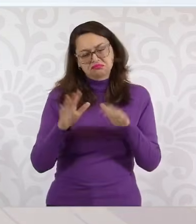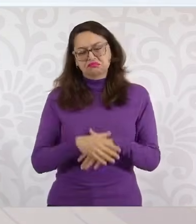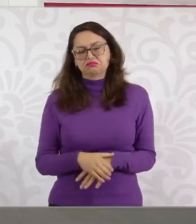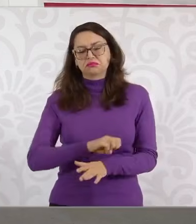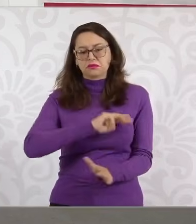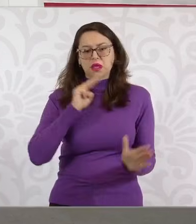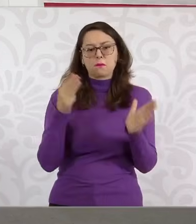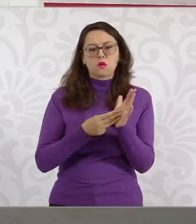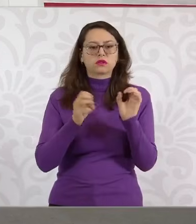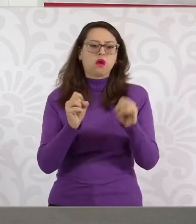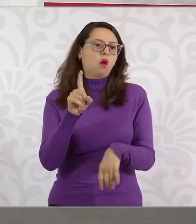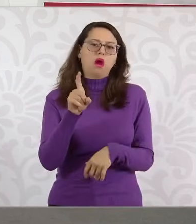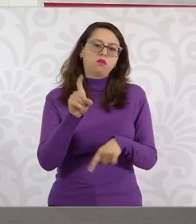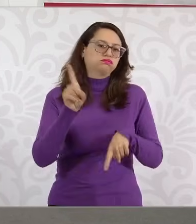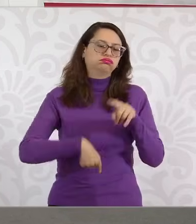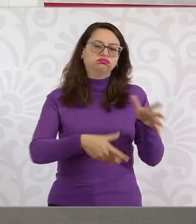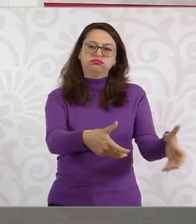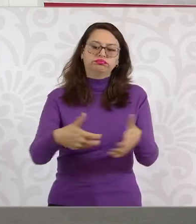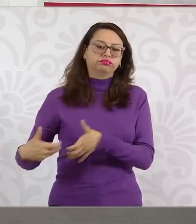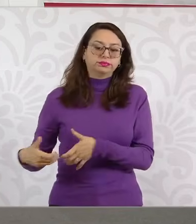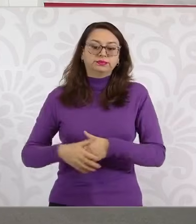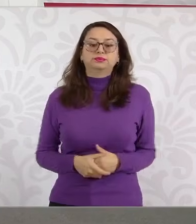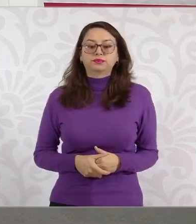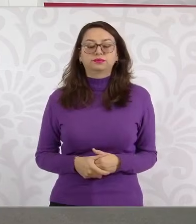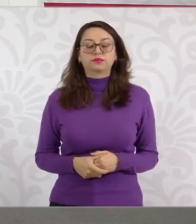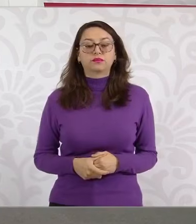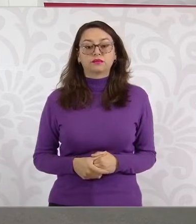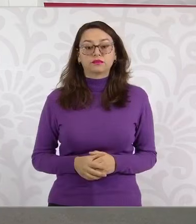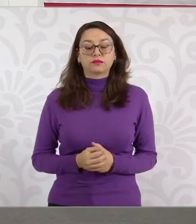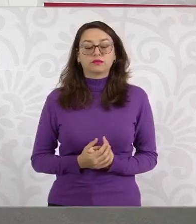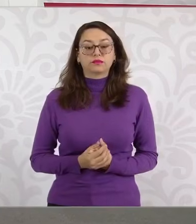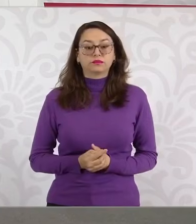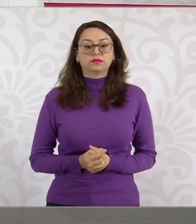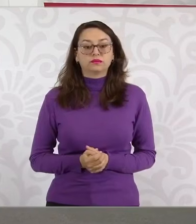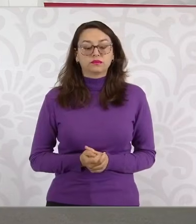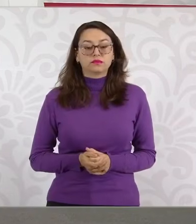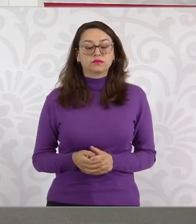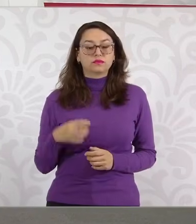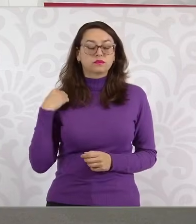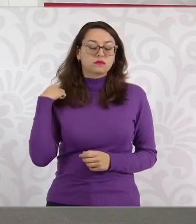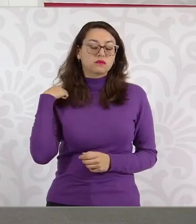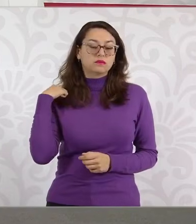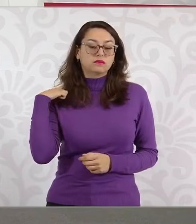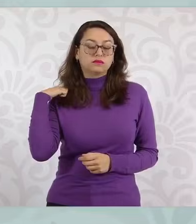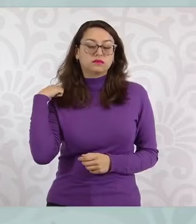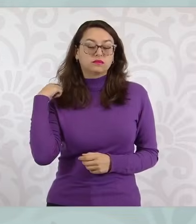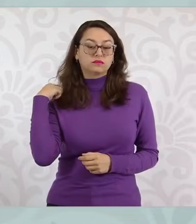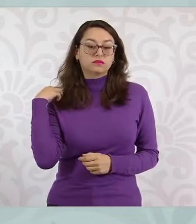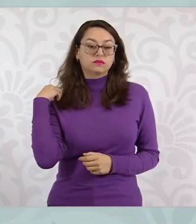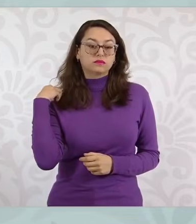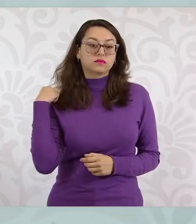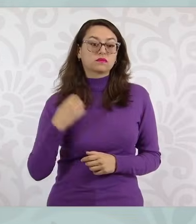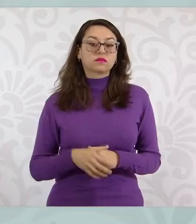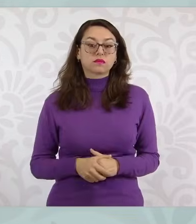la cancelación de sus títulos. Adelante, por favor. Y este es un aspecto muy positivo de lo que nos